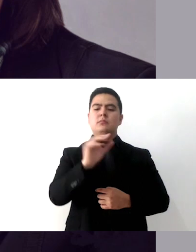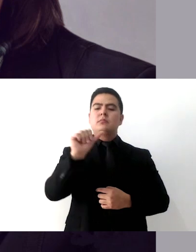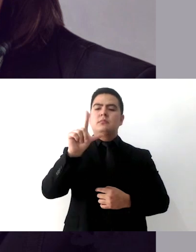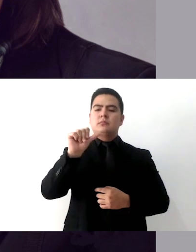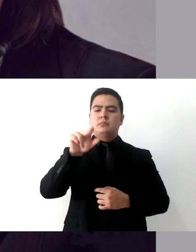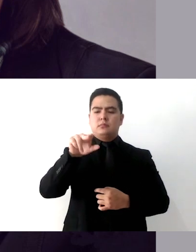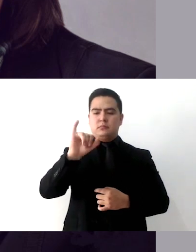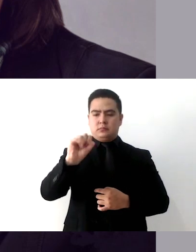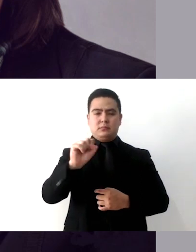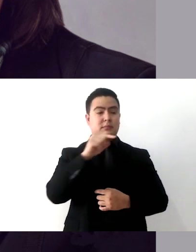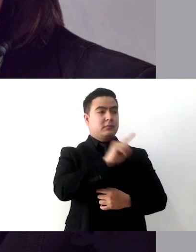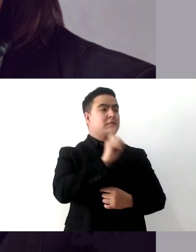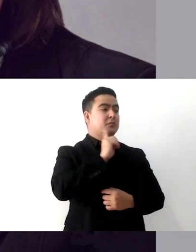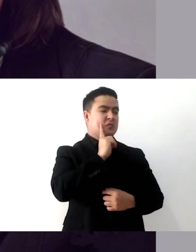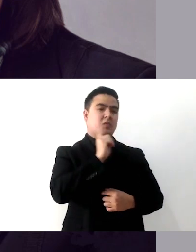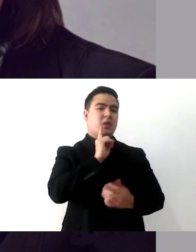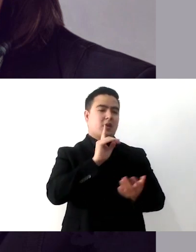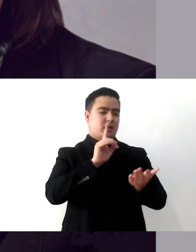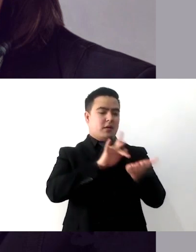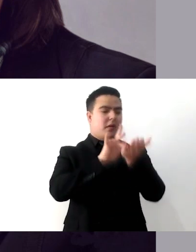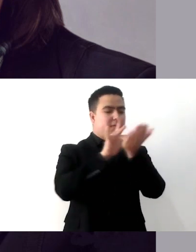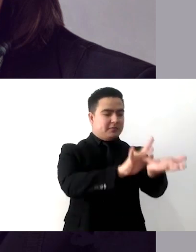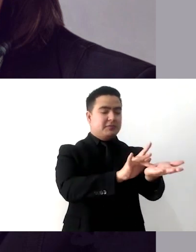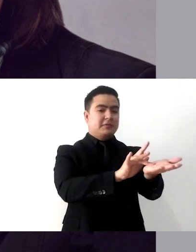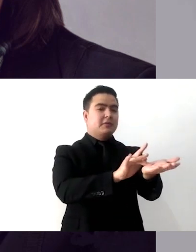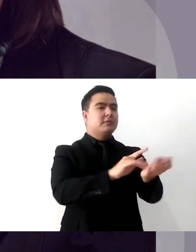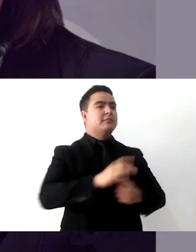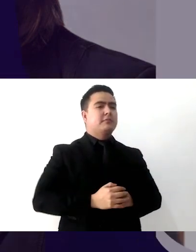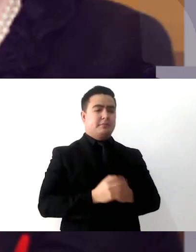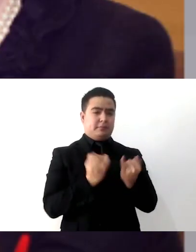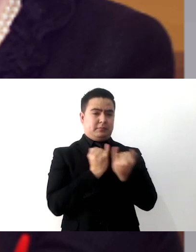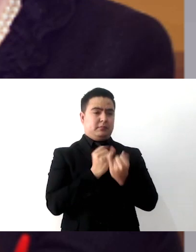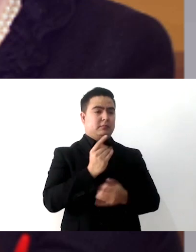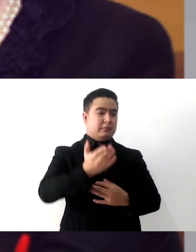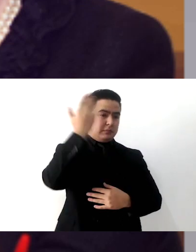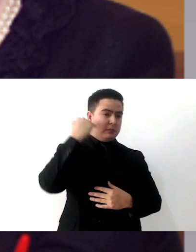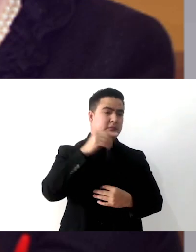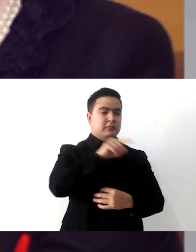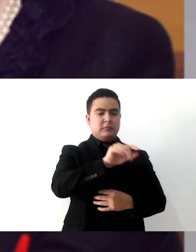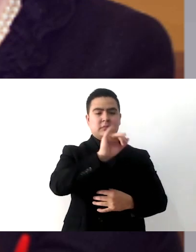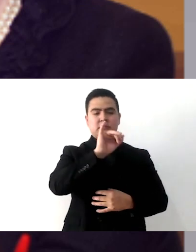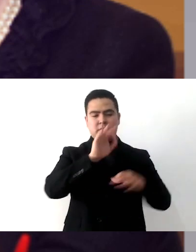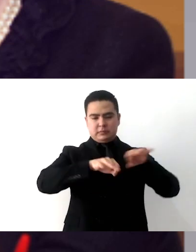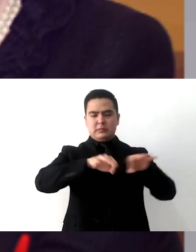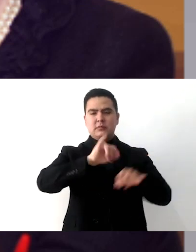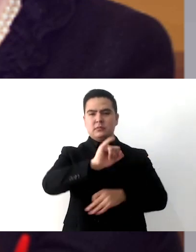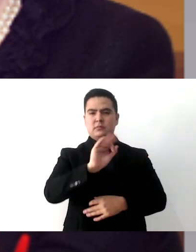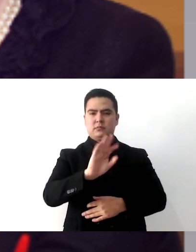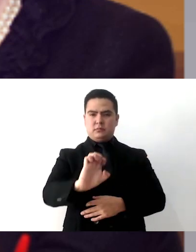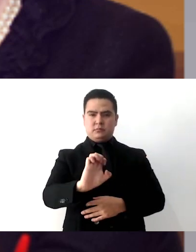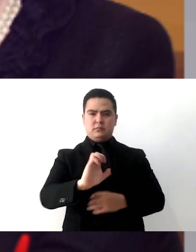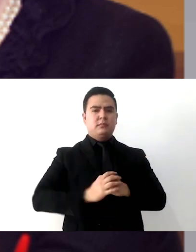feminista, doctora en Derecho y ex magistrada presidenta del Tribunal Electoral del Poder Judicial de la